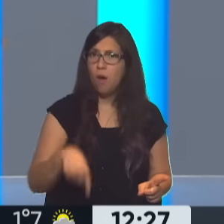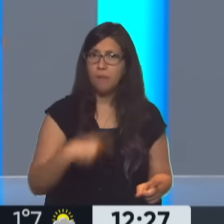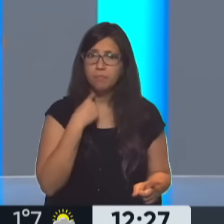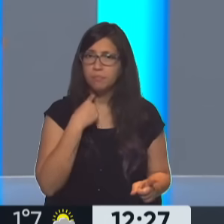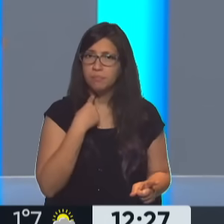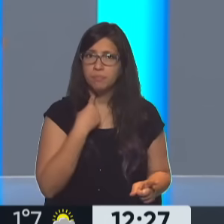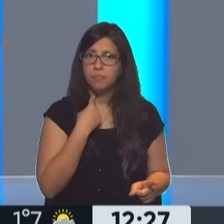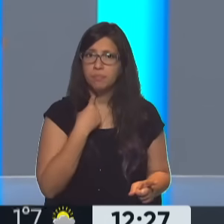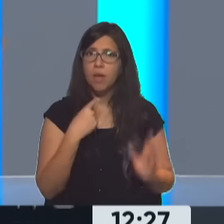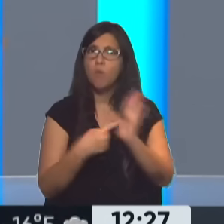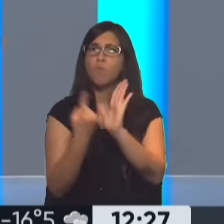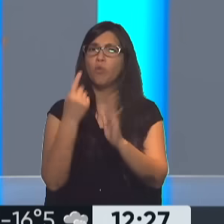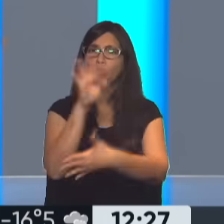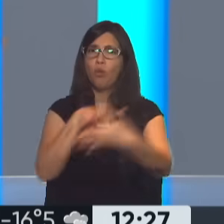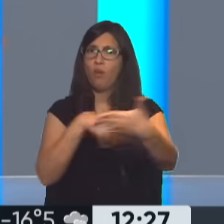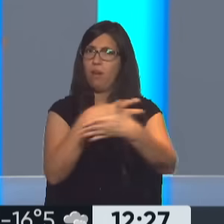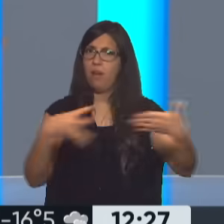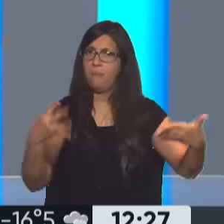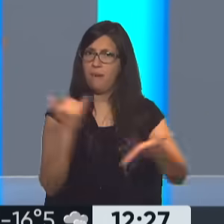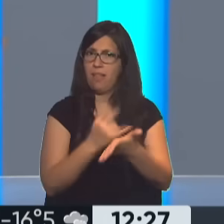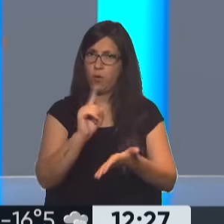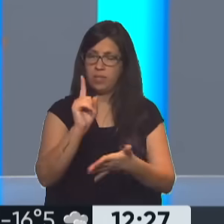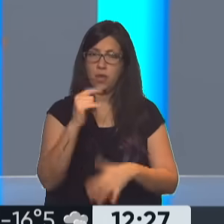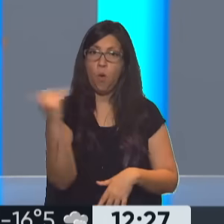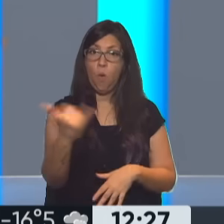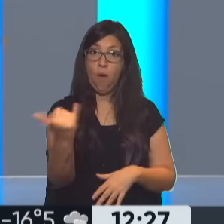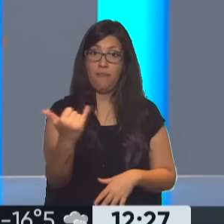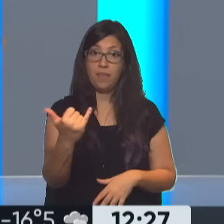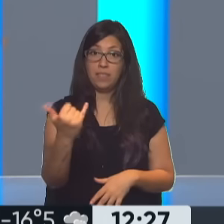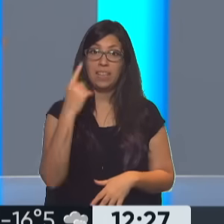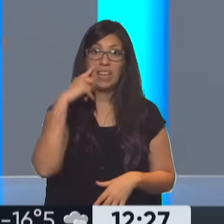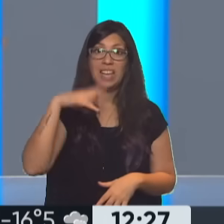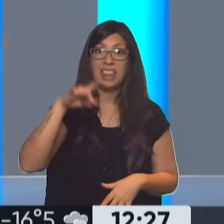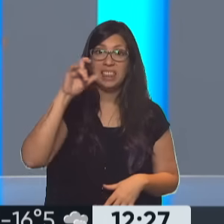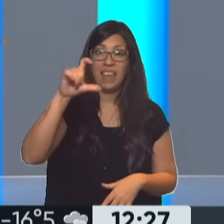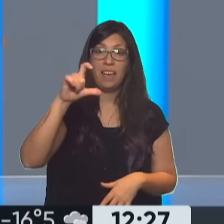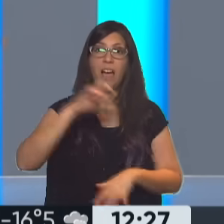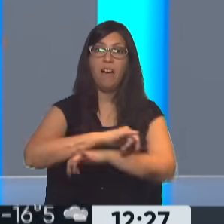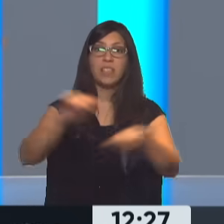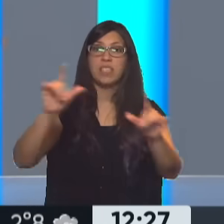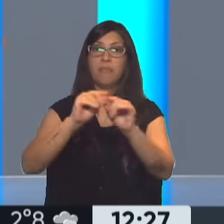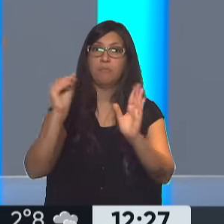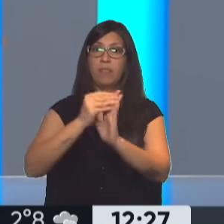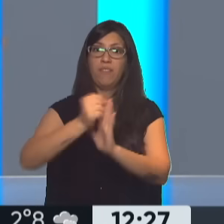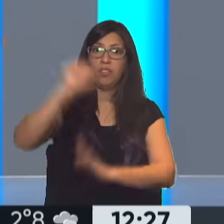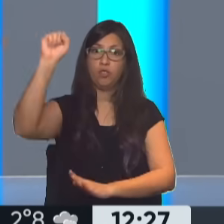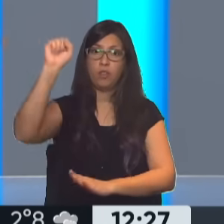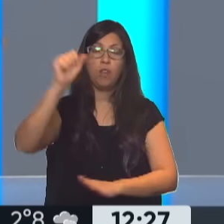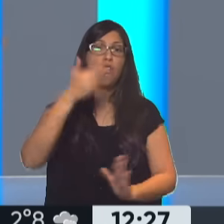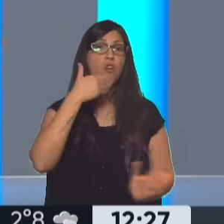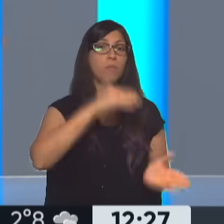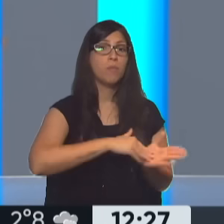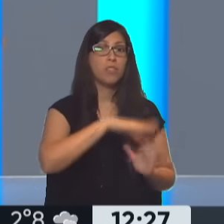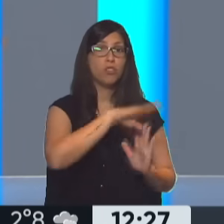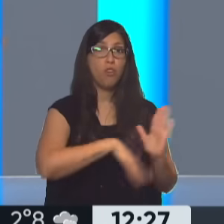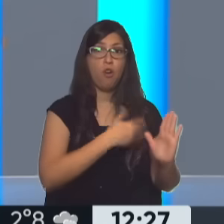un un dato del calendario que no es menor el jueves se conoce el índice de precio de septiembre el compromiso que tenía el gobierno por lo